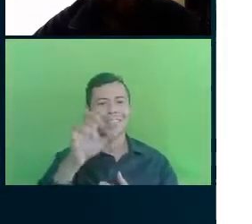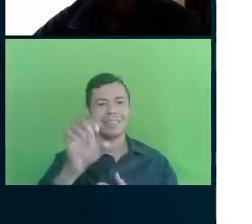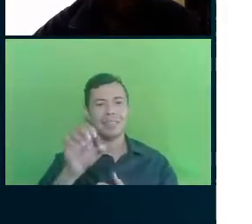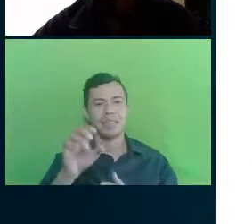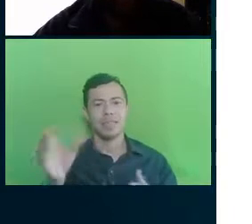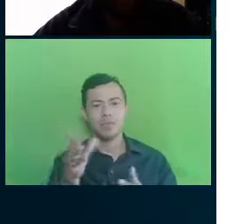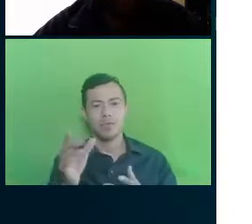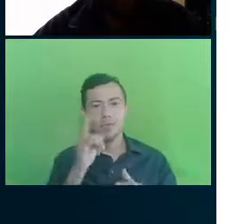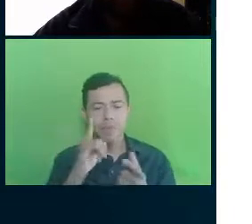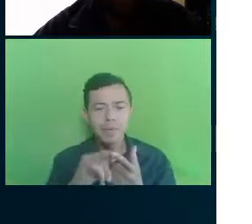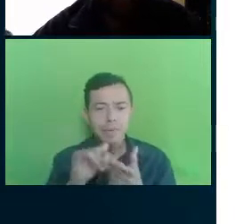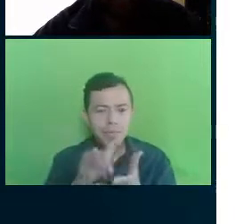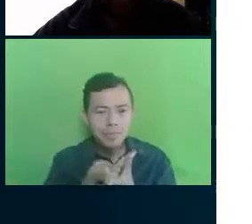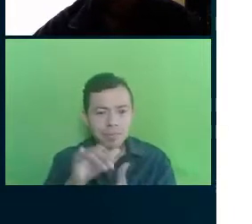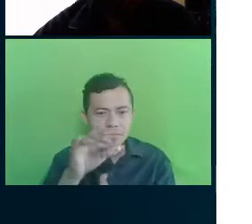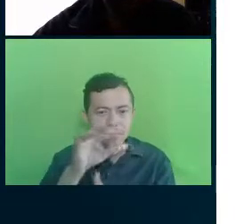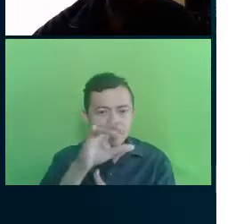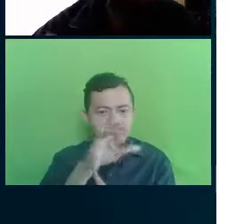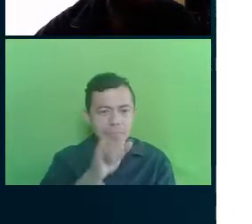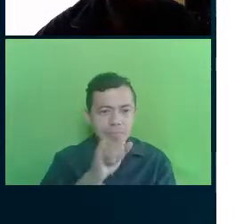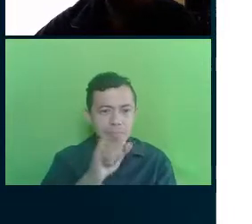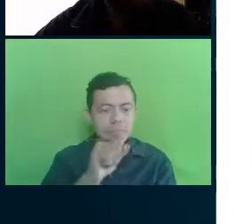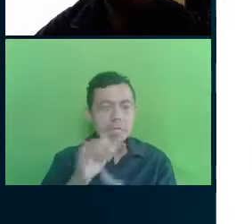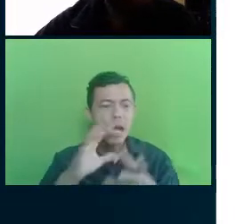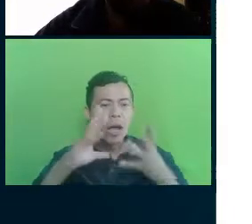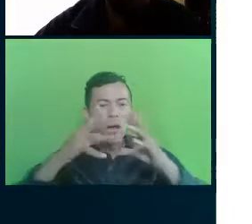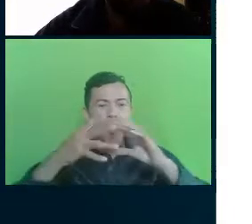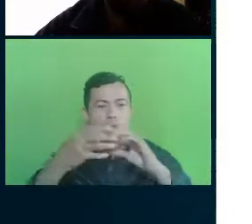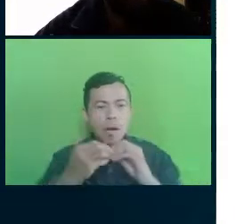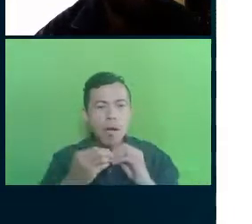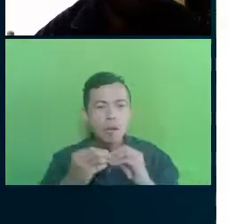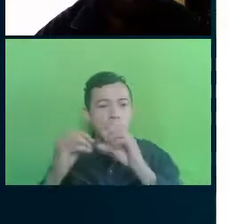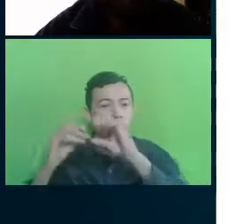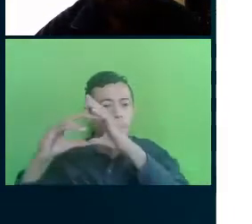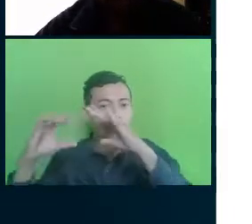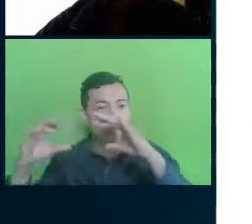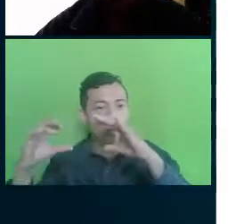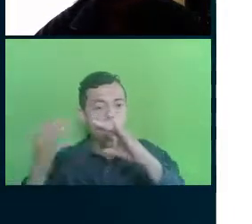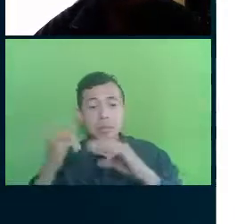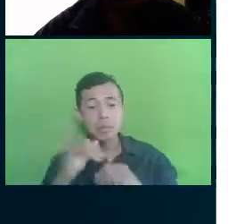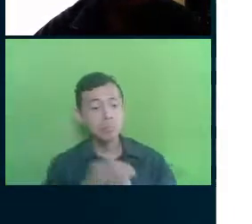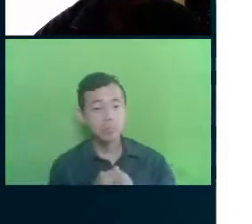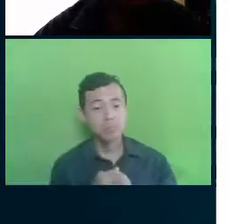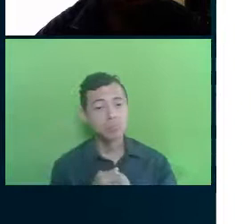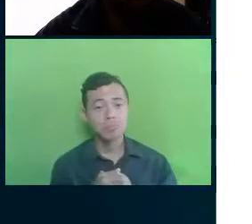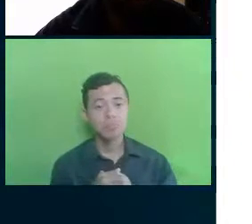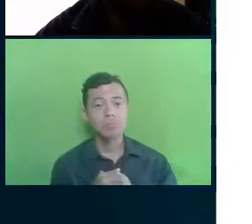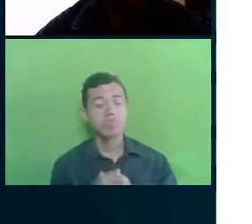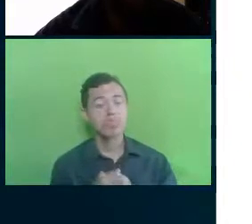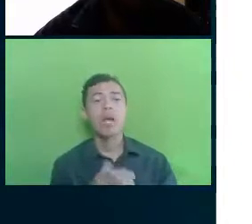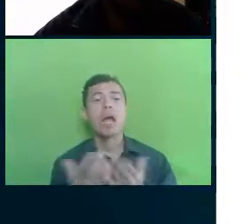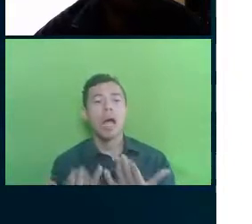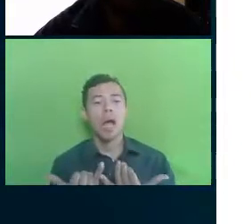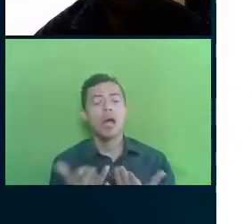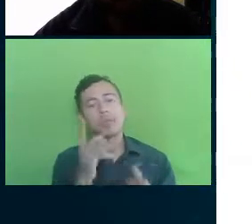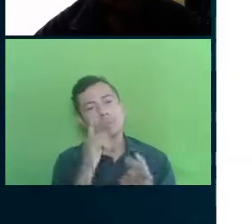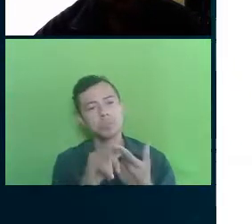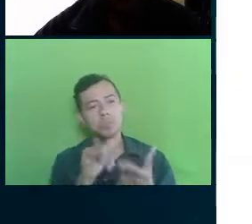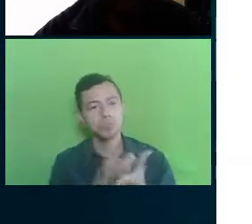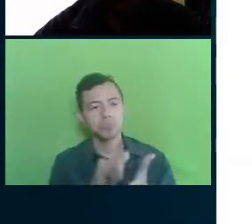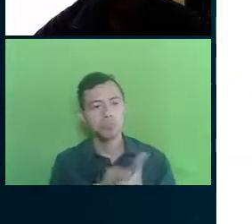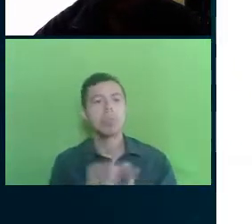borde. Eso quiere decir que ya los algoritmos no viven en la nube, sino que se despliegan en donde, en el dispositivo móvil, en